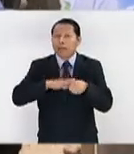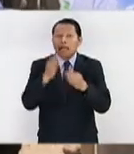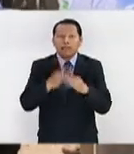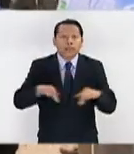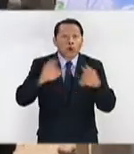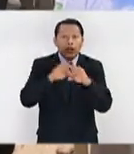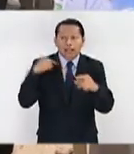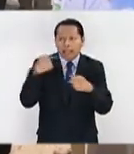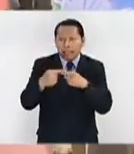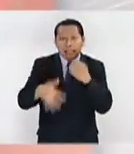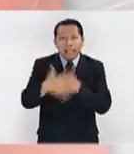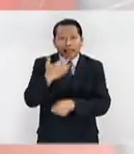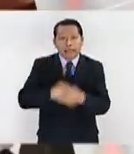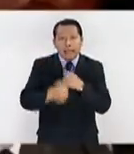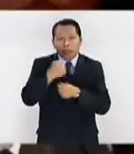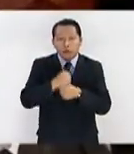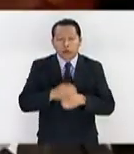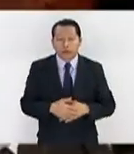15 años.